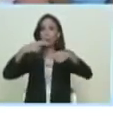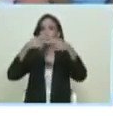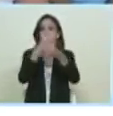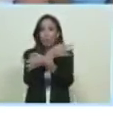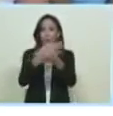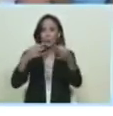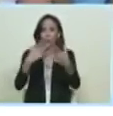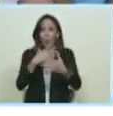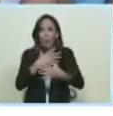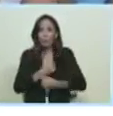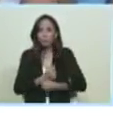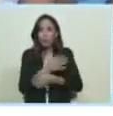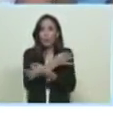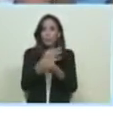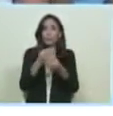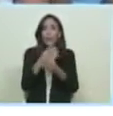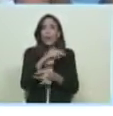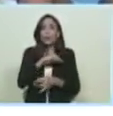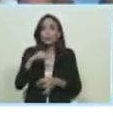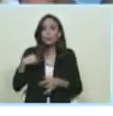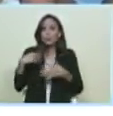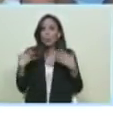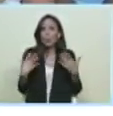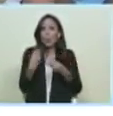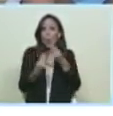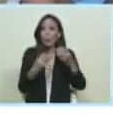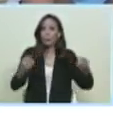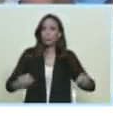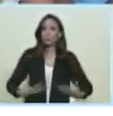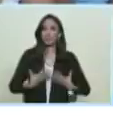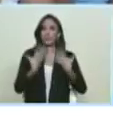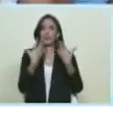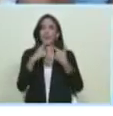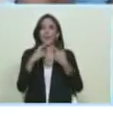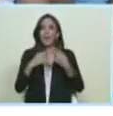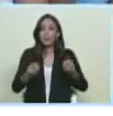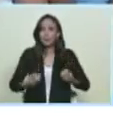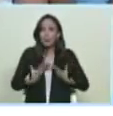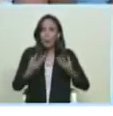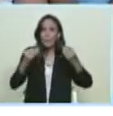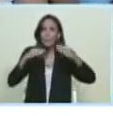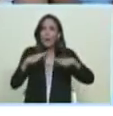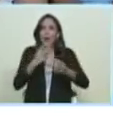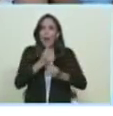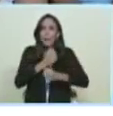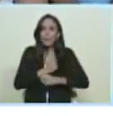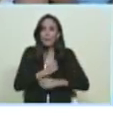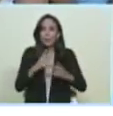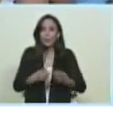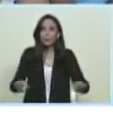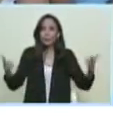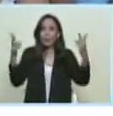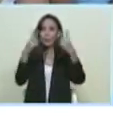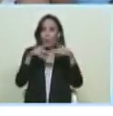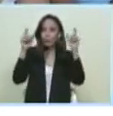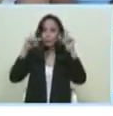el optimismo. Nosotros tenemos que ser alegría, vida, optimismo, esperanza,